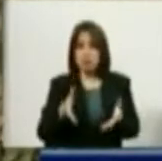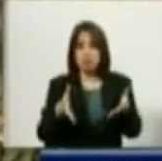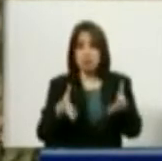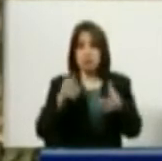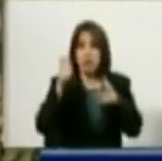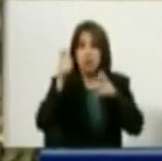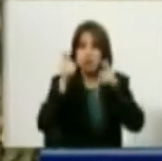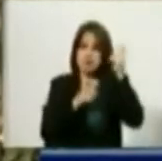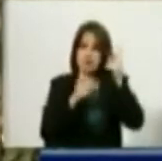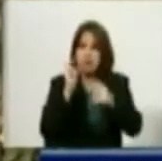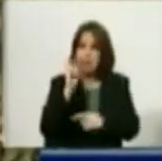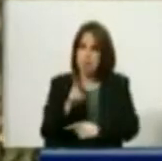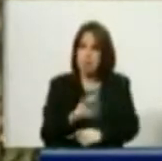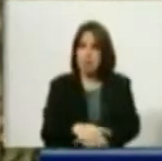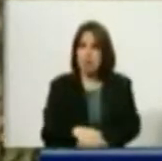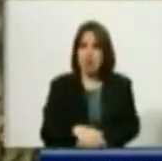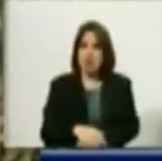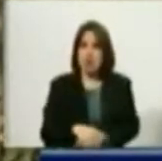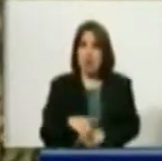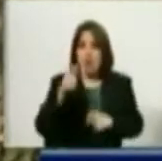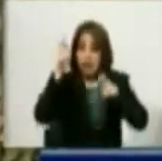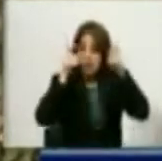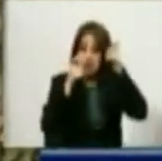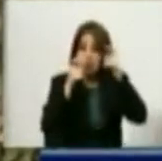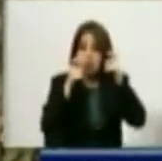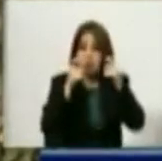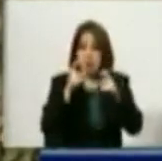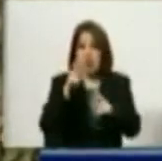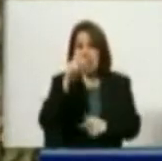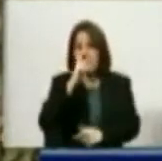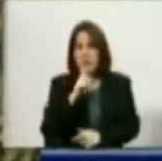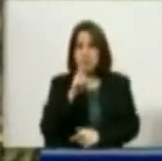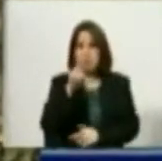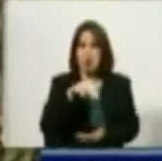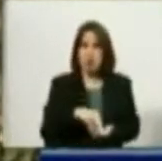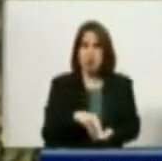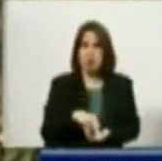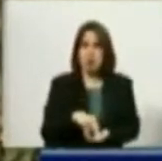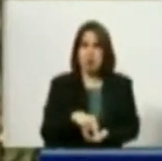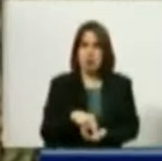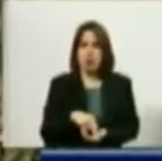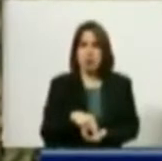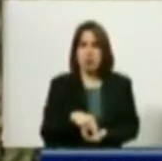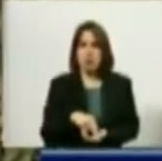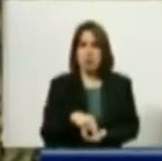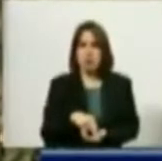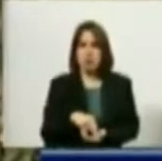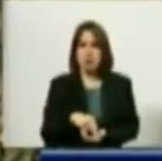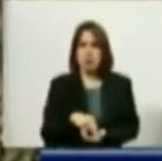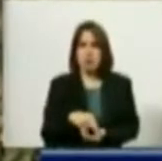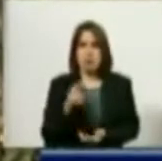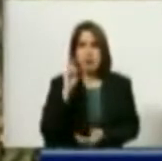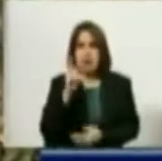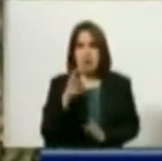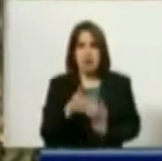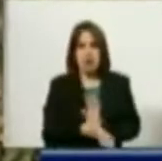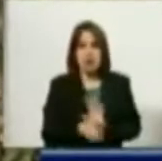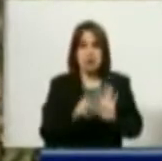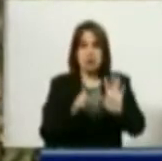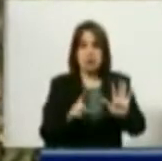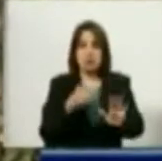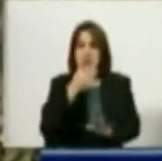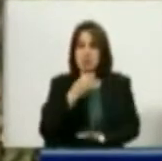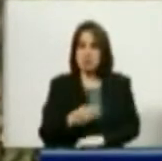vean a Hugo Chávez hablando en el año dos en el año 1998 el 6 de diciembre Esto fue en el